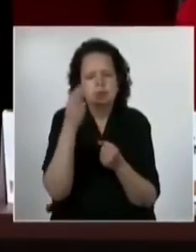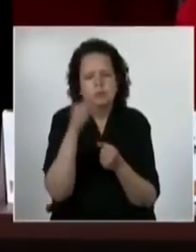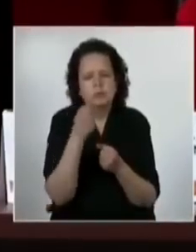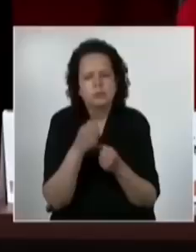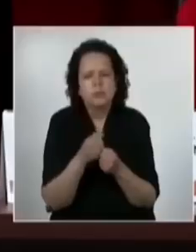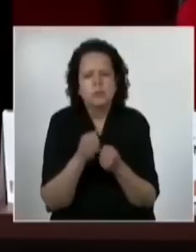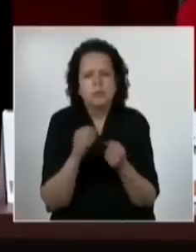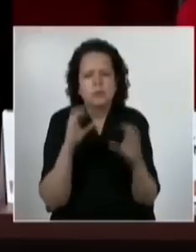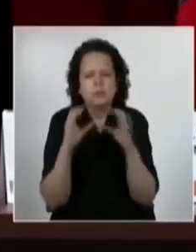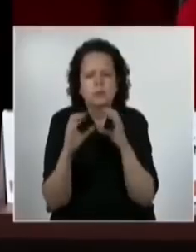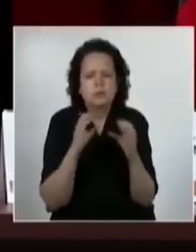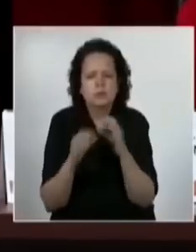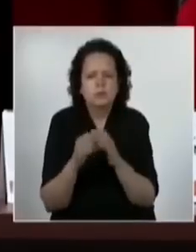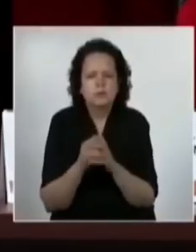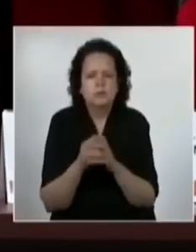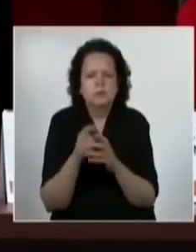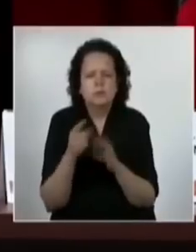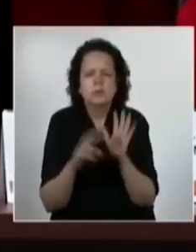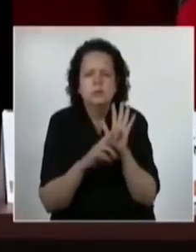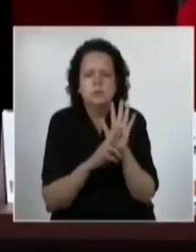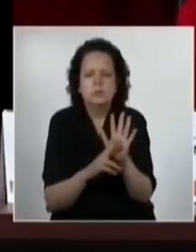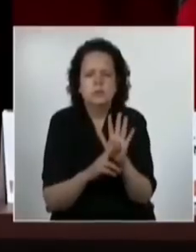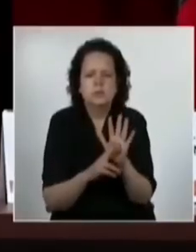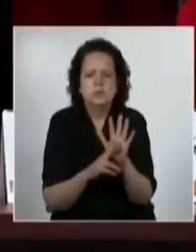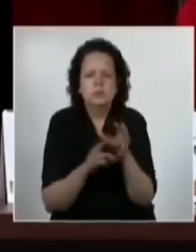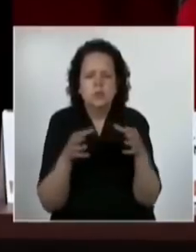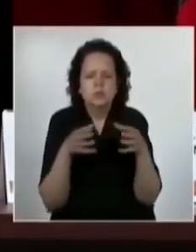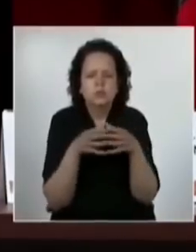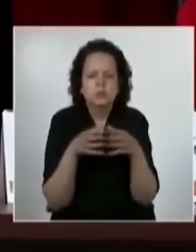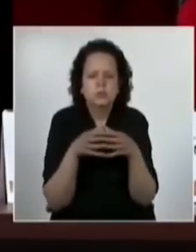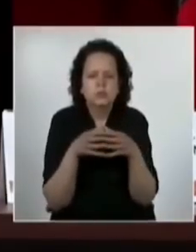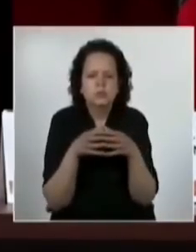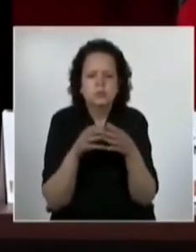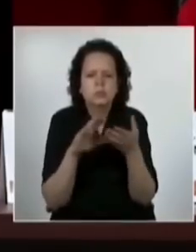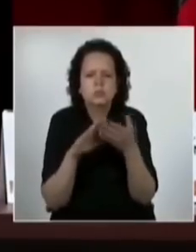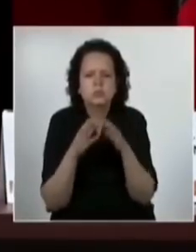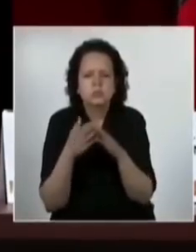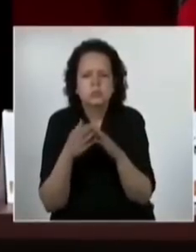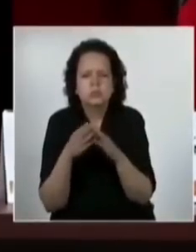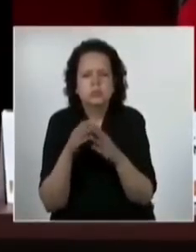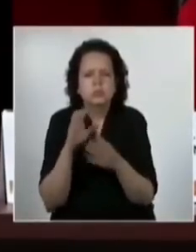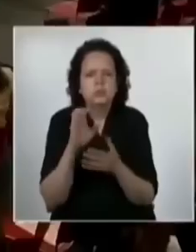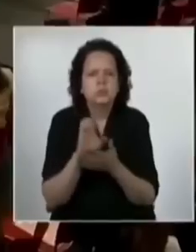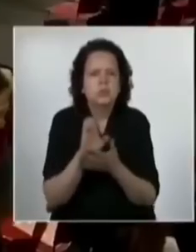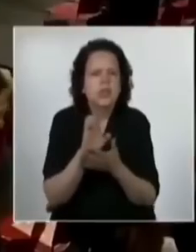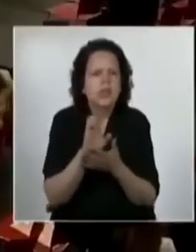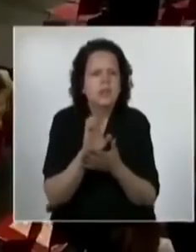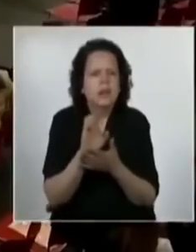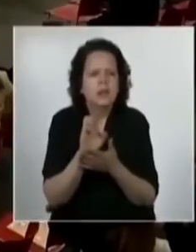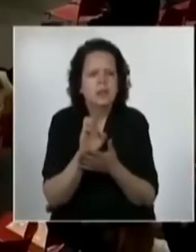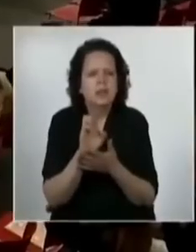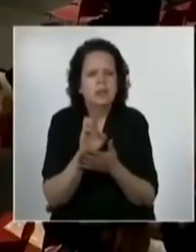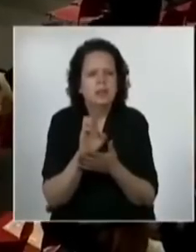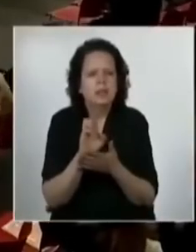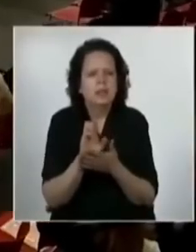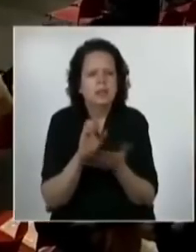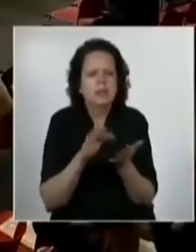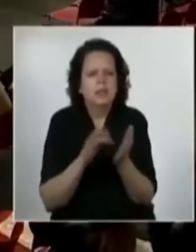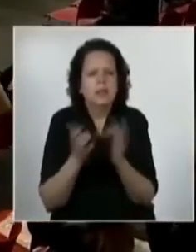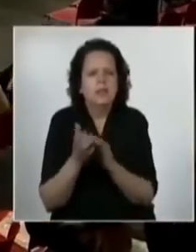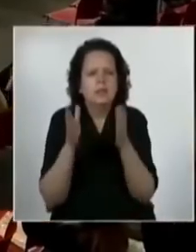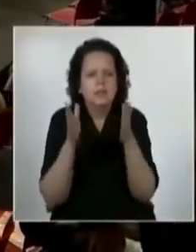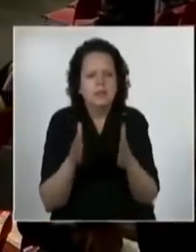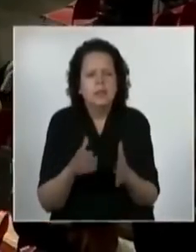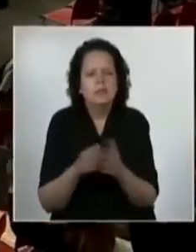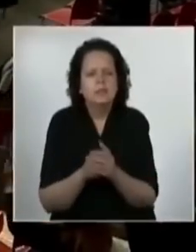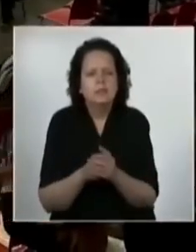quien en su calidad de vocera estará representando a la coalición Congreso Evangélico Iberoamericano. Señora Sánchez de González, tiene